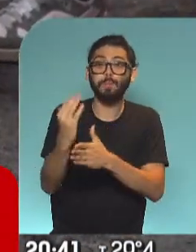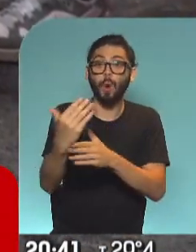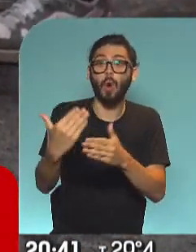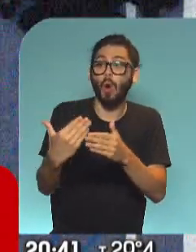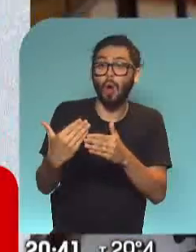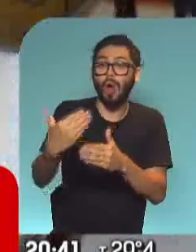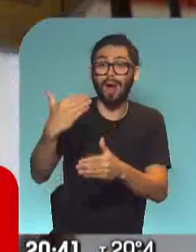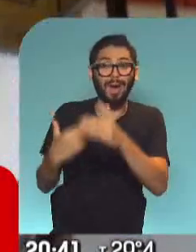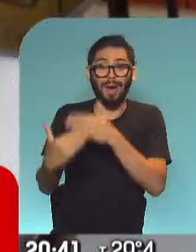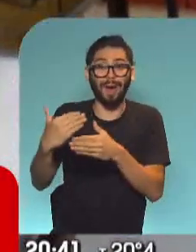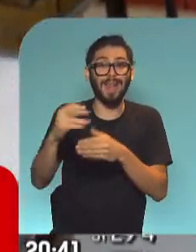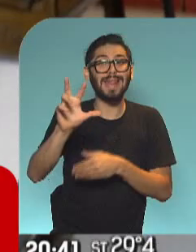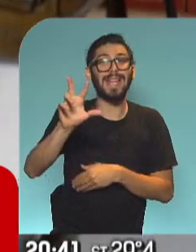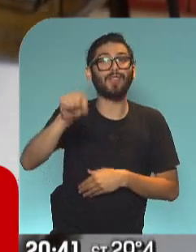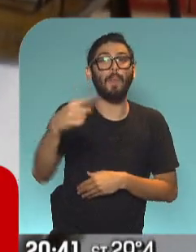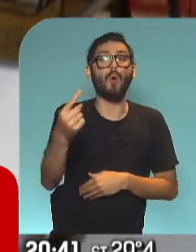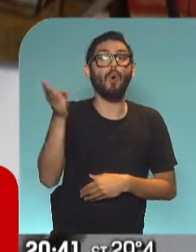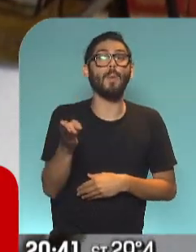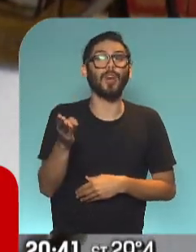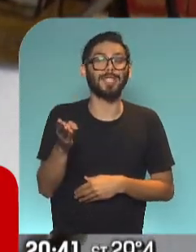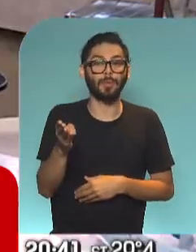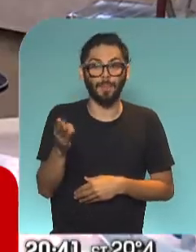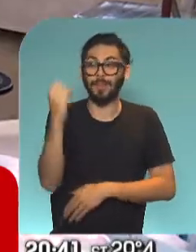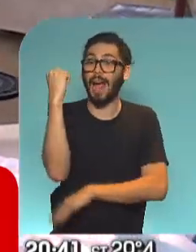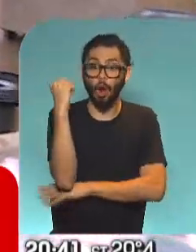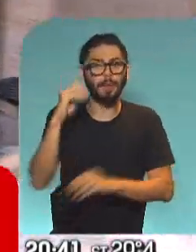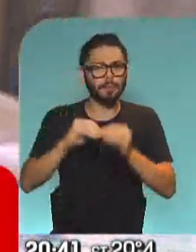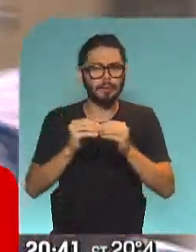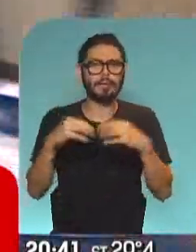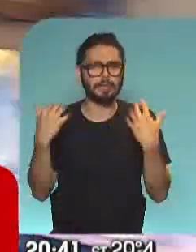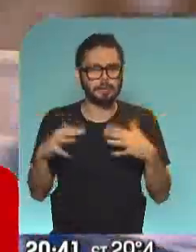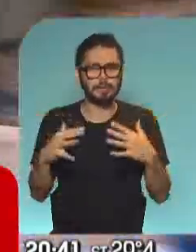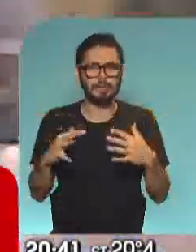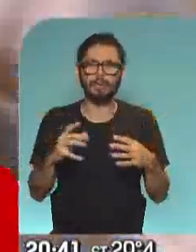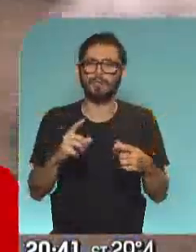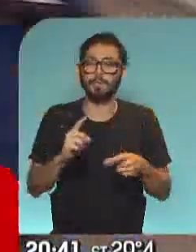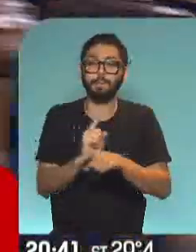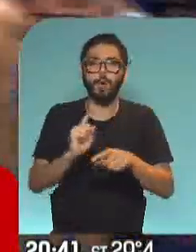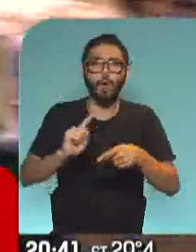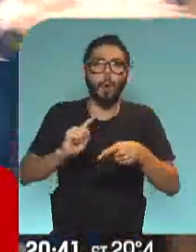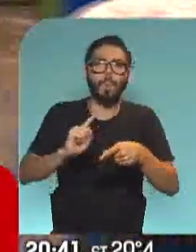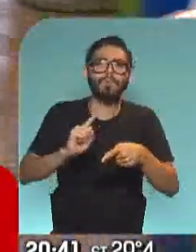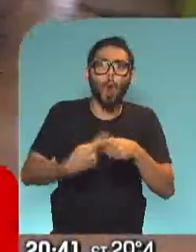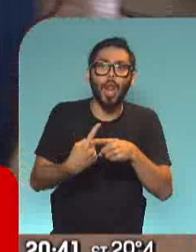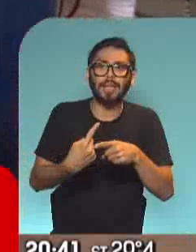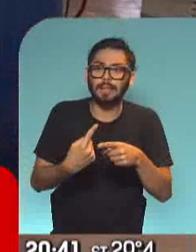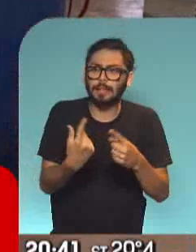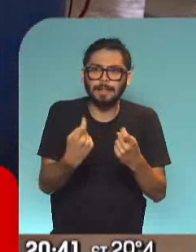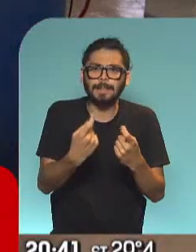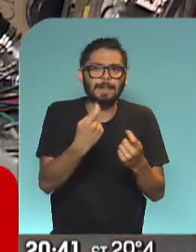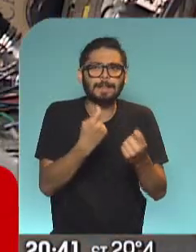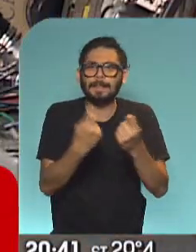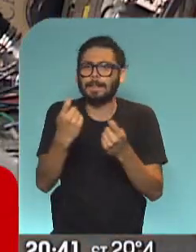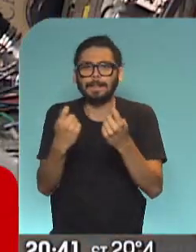3,1%. Los problemas económicos eran complejos. Cada política implicaría un largo camino de negociaciones y acuerdos con